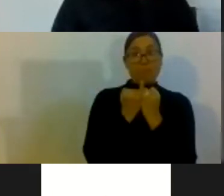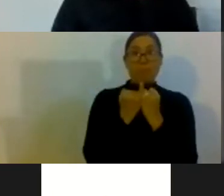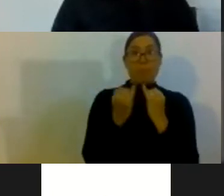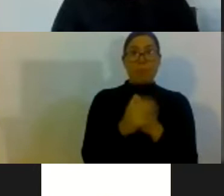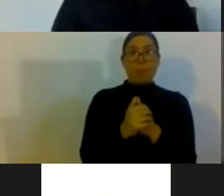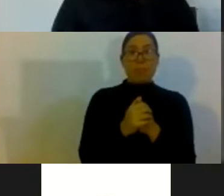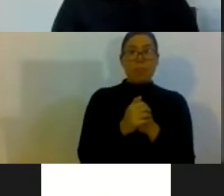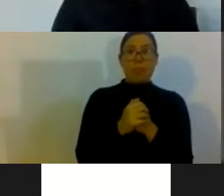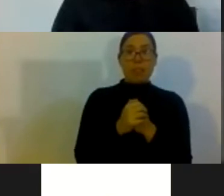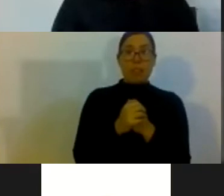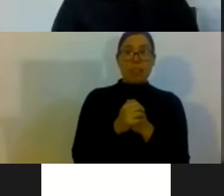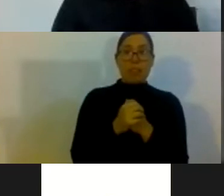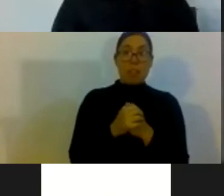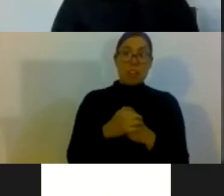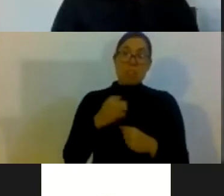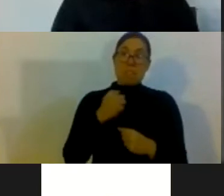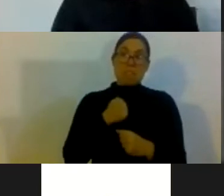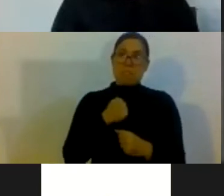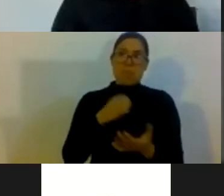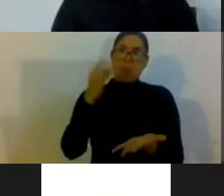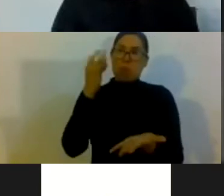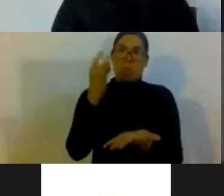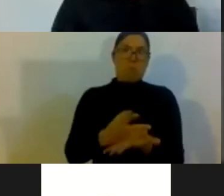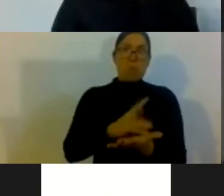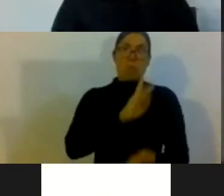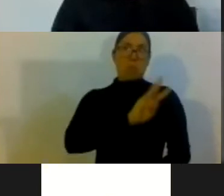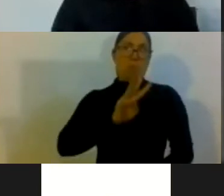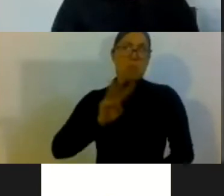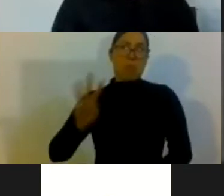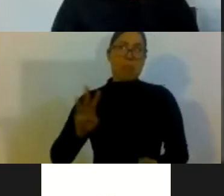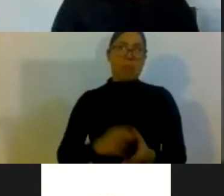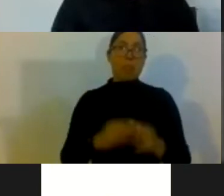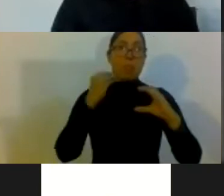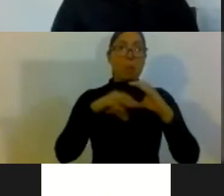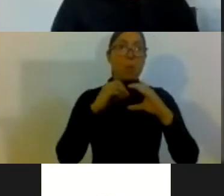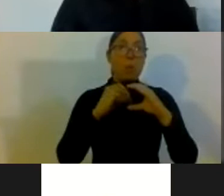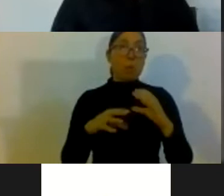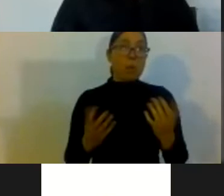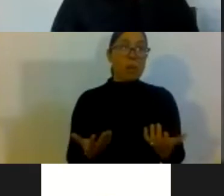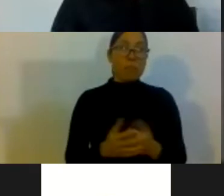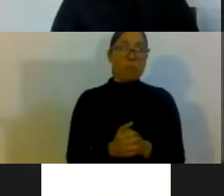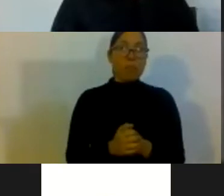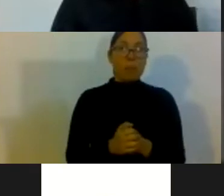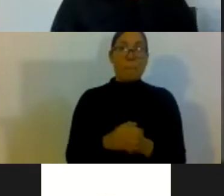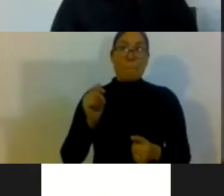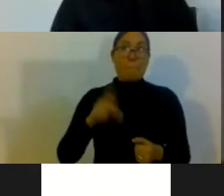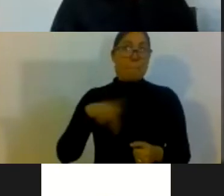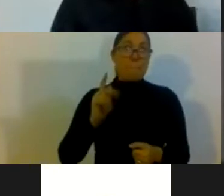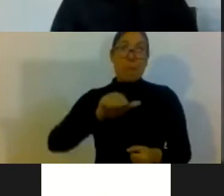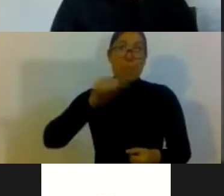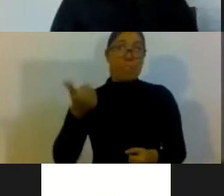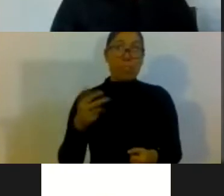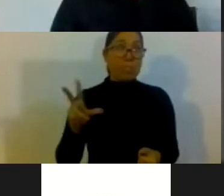por correo de esta conferencia, pero las demás no me ha llegado nada. Muchas